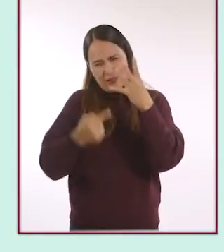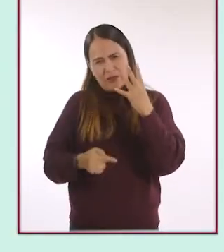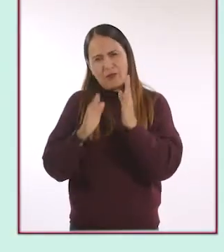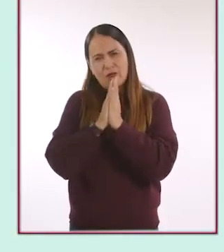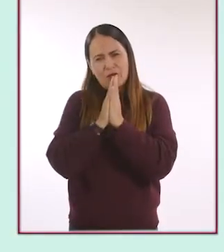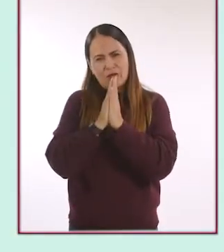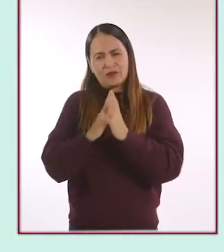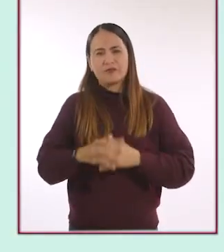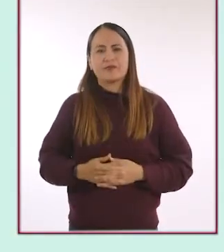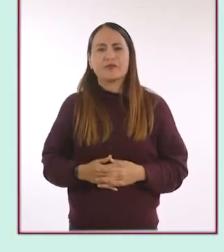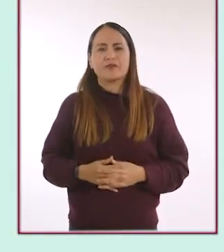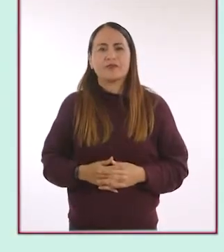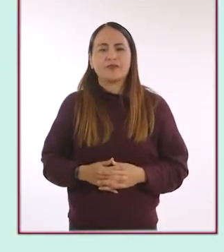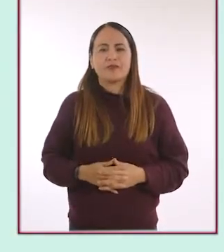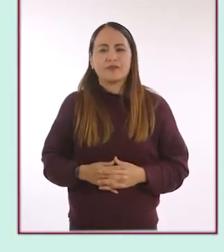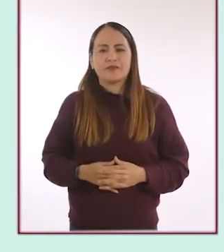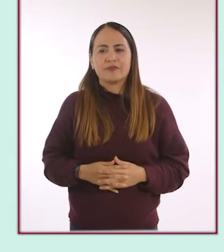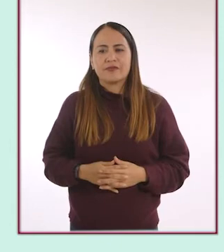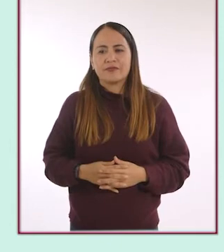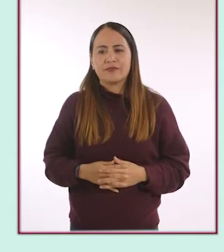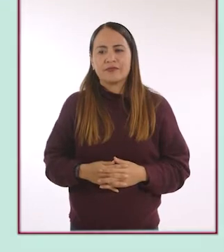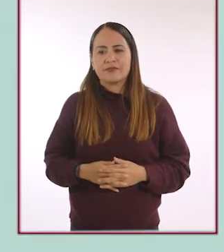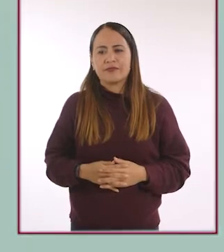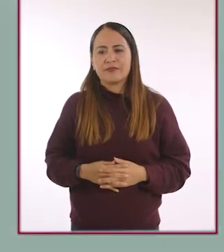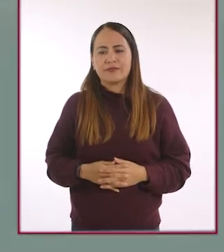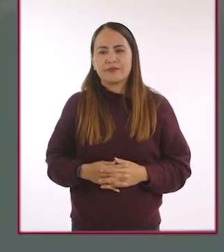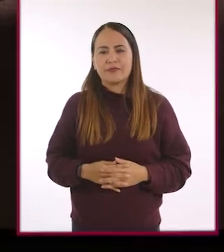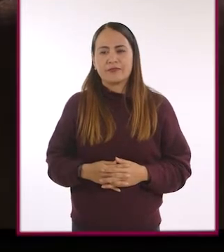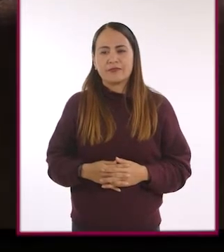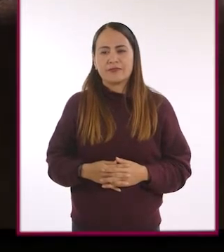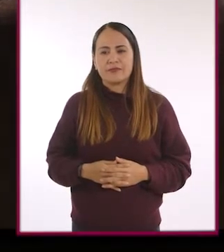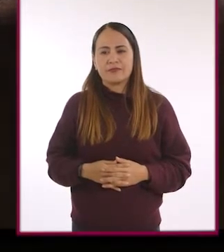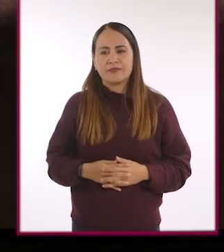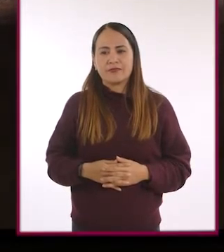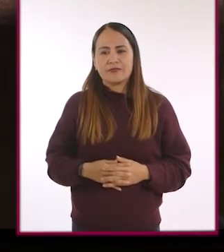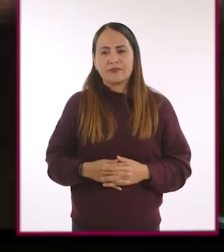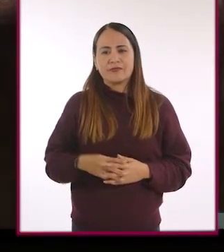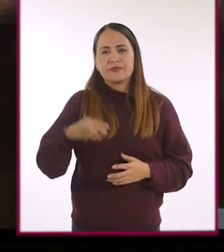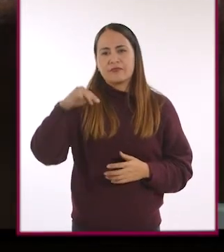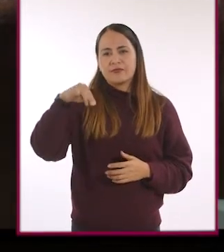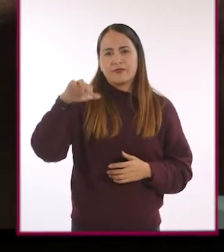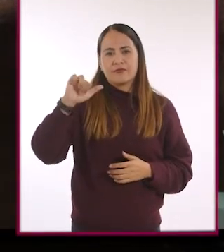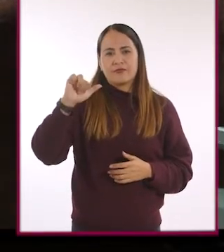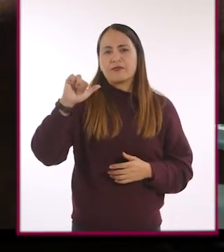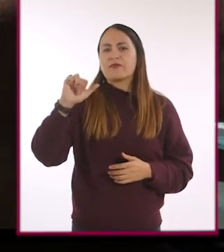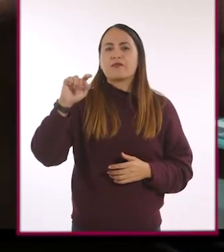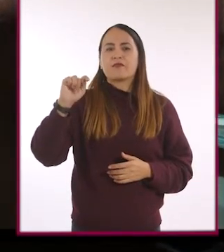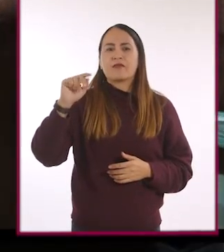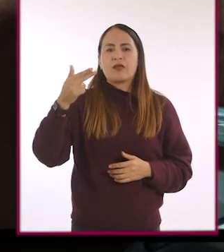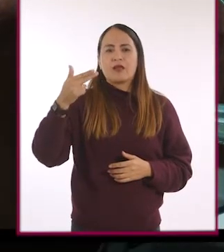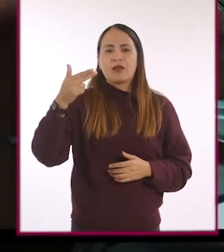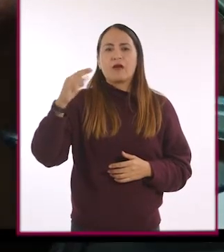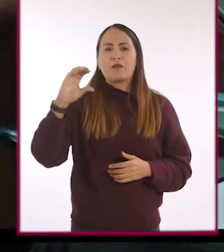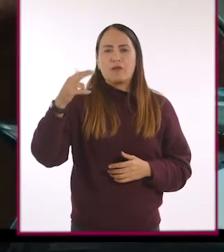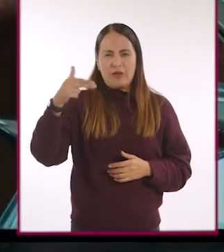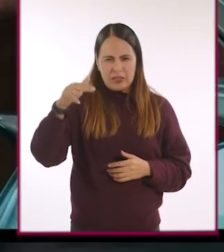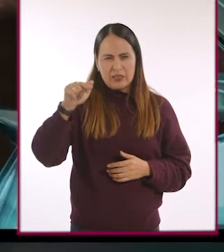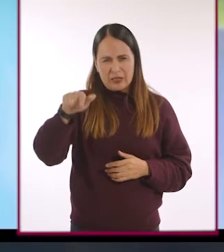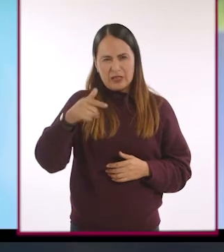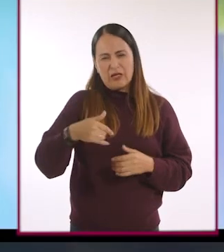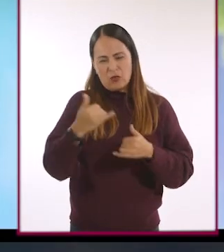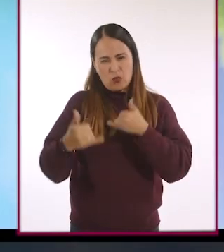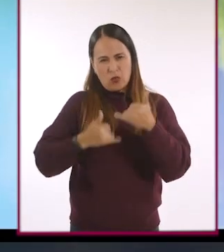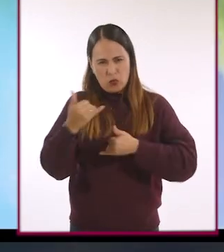Tutorial. Proceso de retoque matte painting. Este es un matte painting para un videojuego